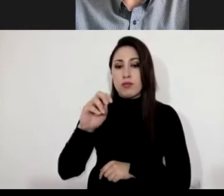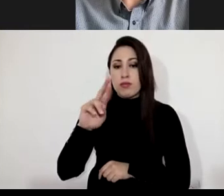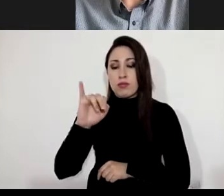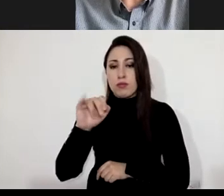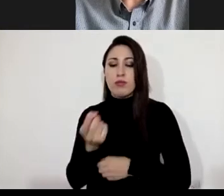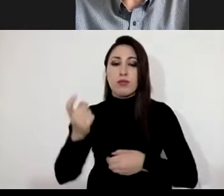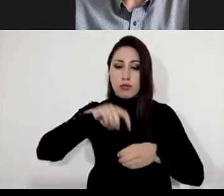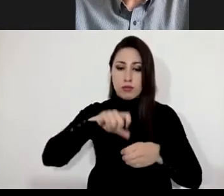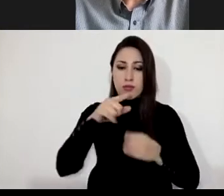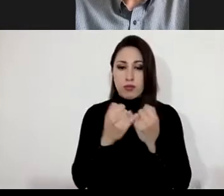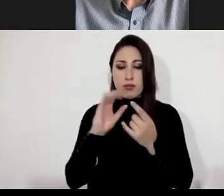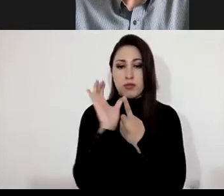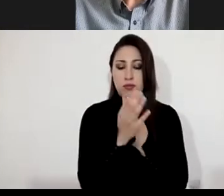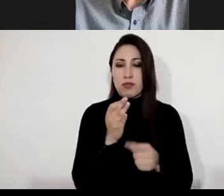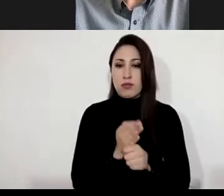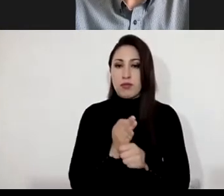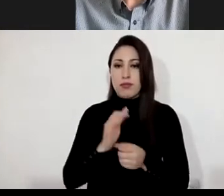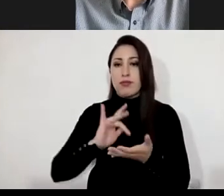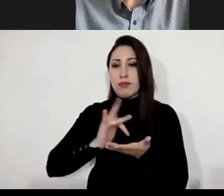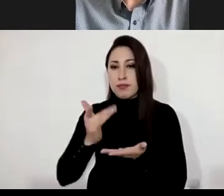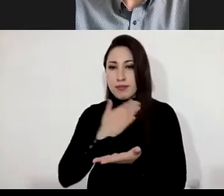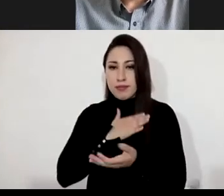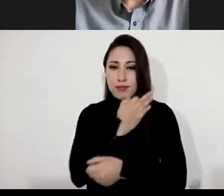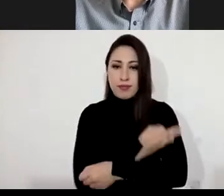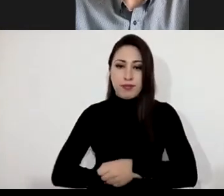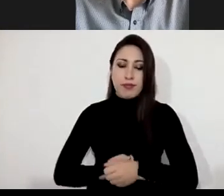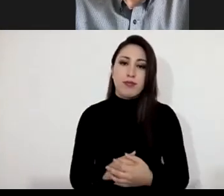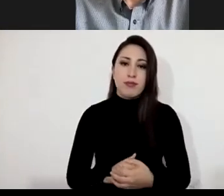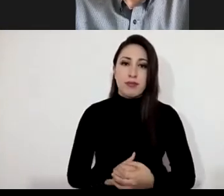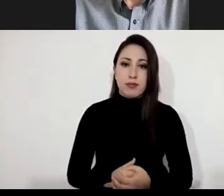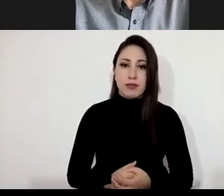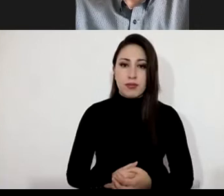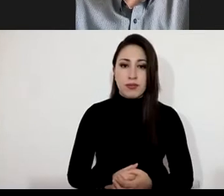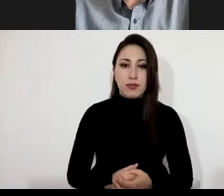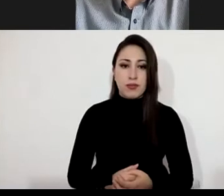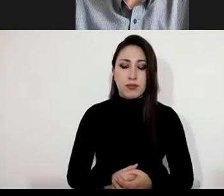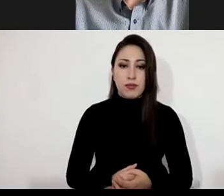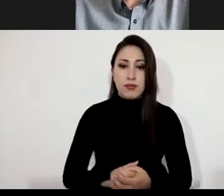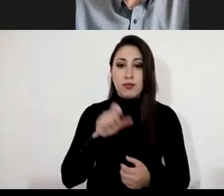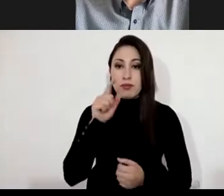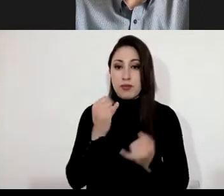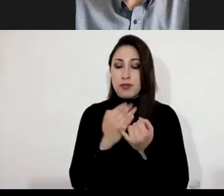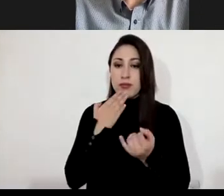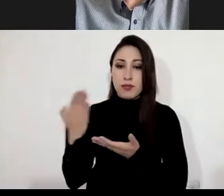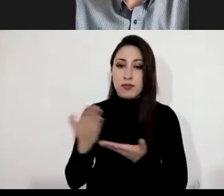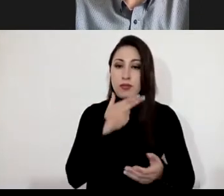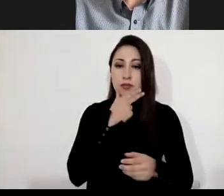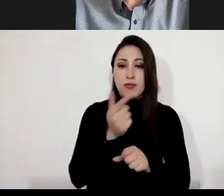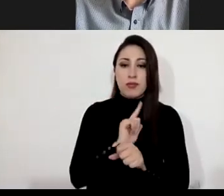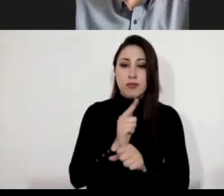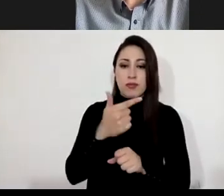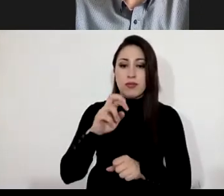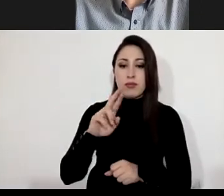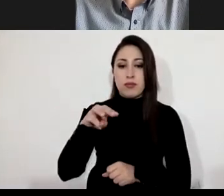de este órgano. Gracias, buenas tardes. Buenas tardes. Le damos también la bienvenida al licenciado Germán Torres Serrano,